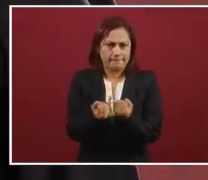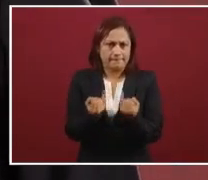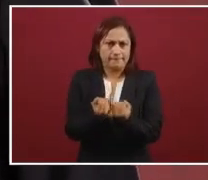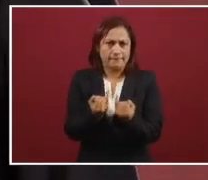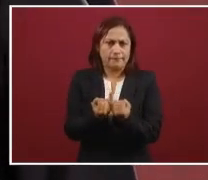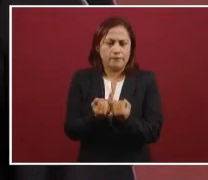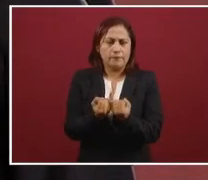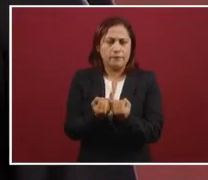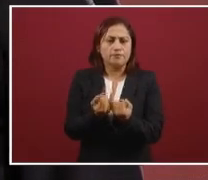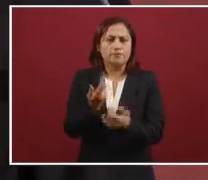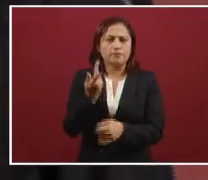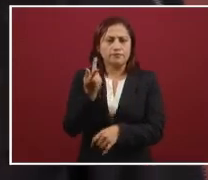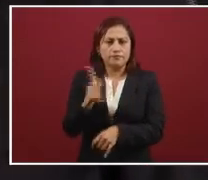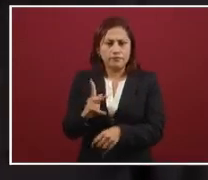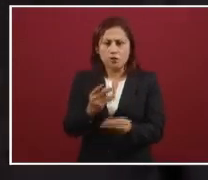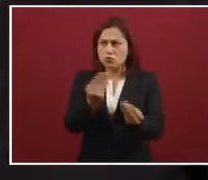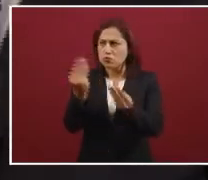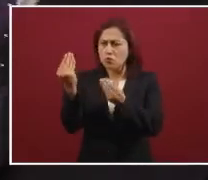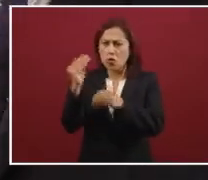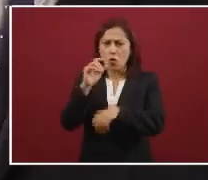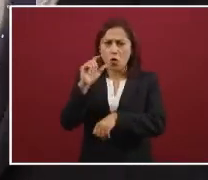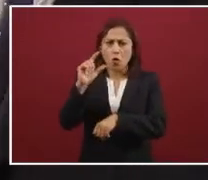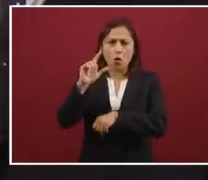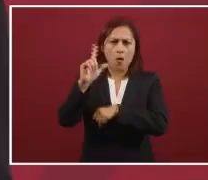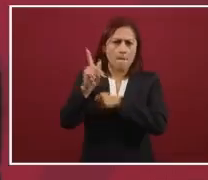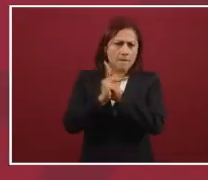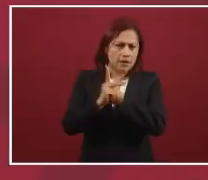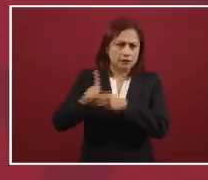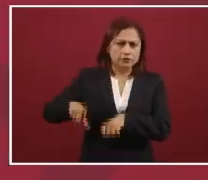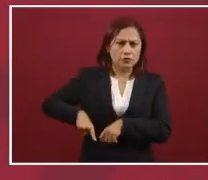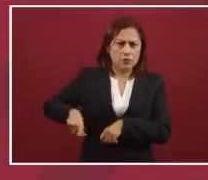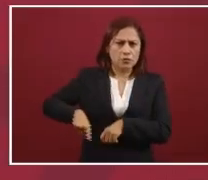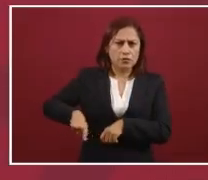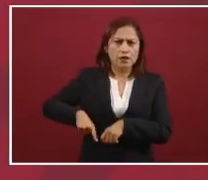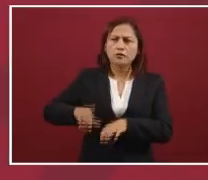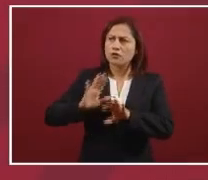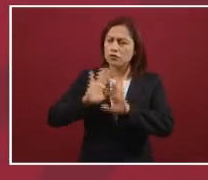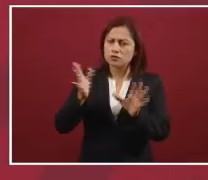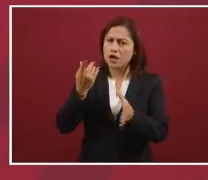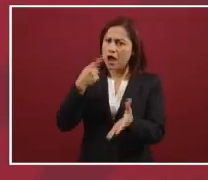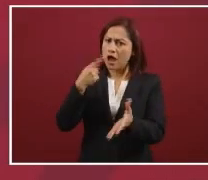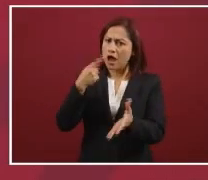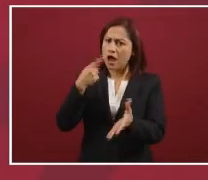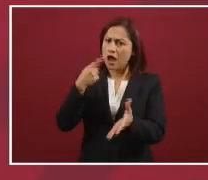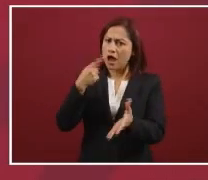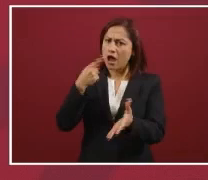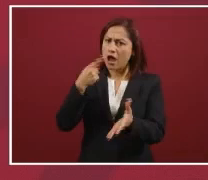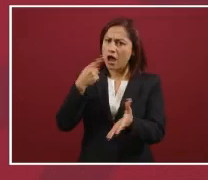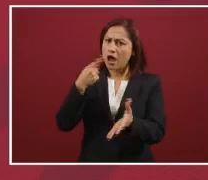gobiernos se le exige a las empresas que actúen con dimensión ética.